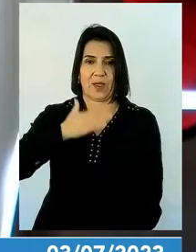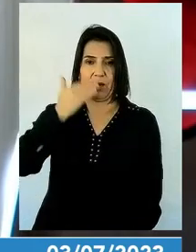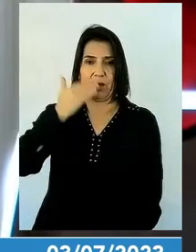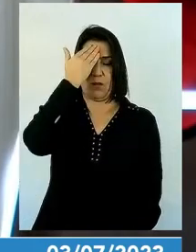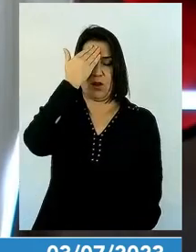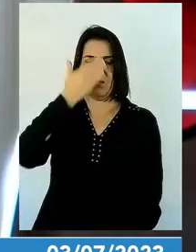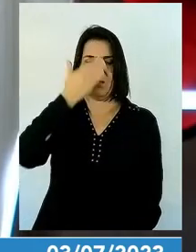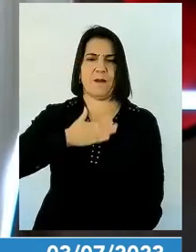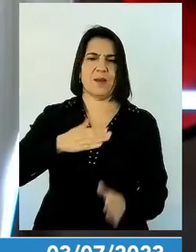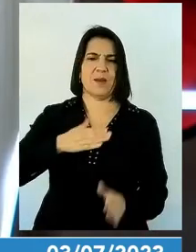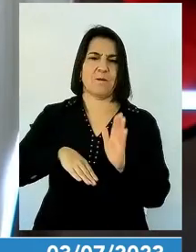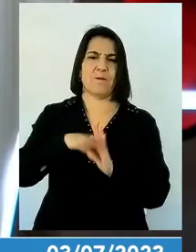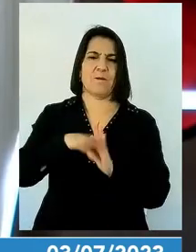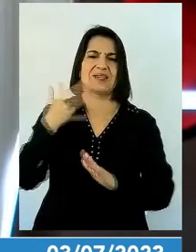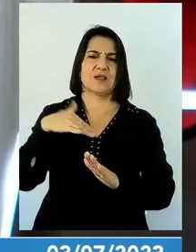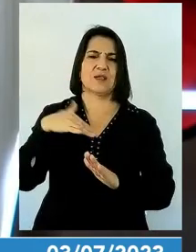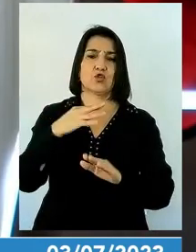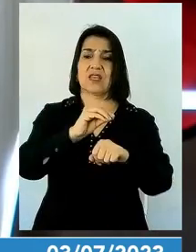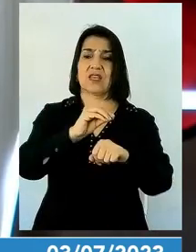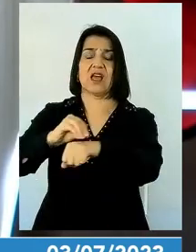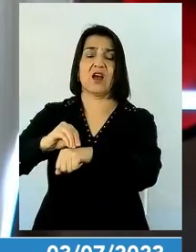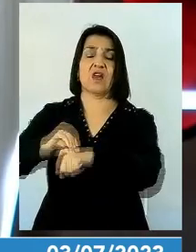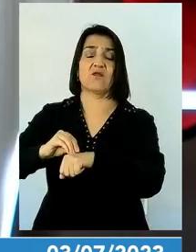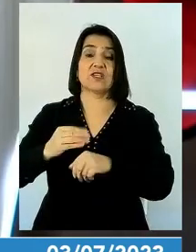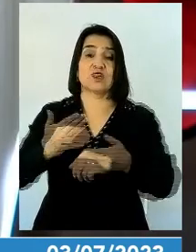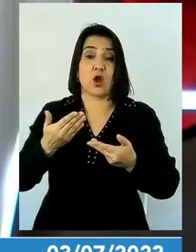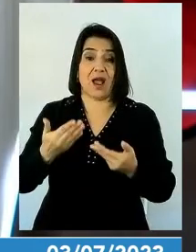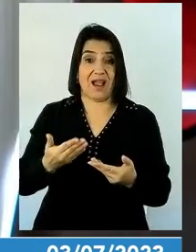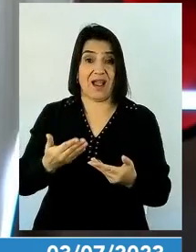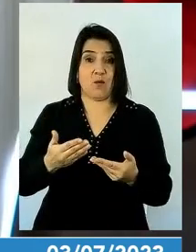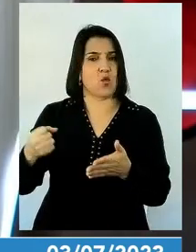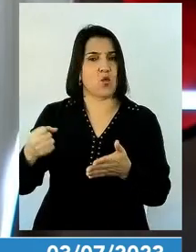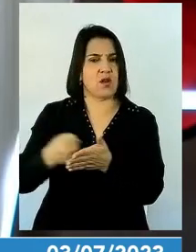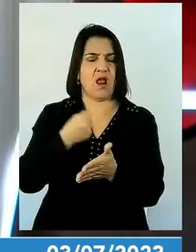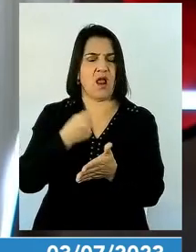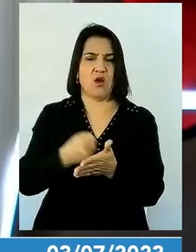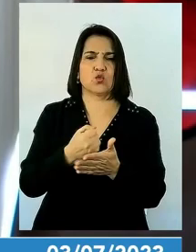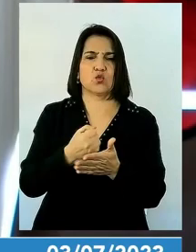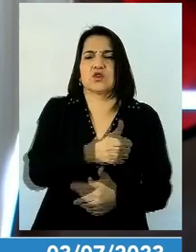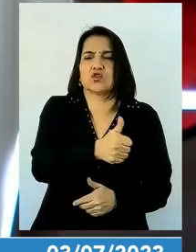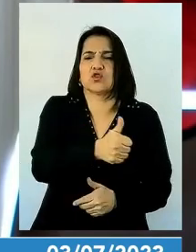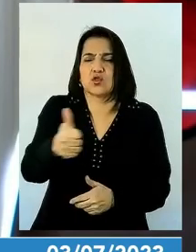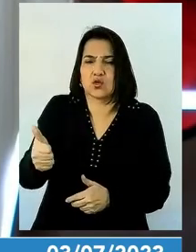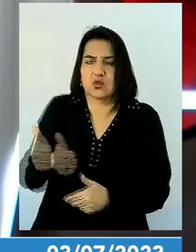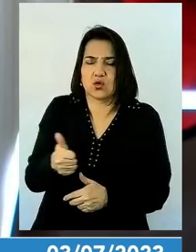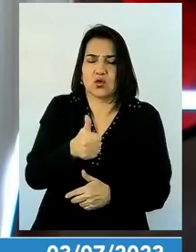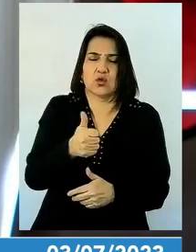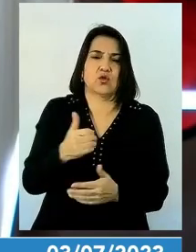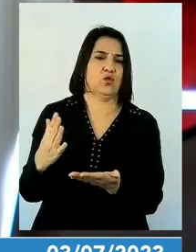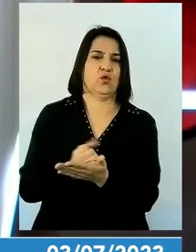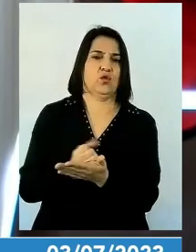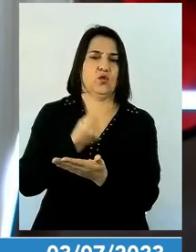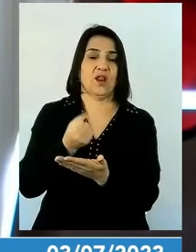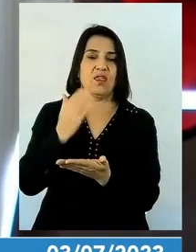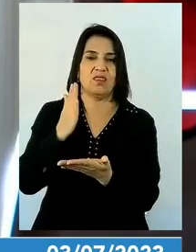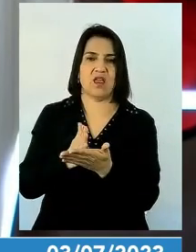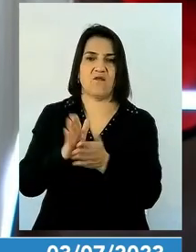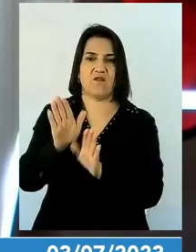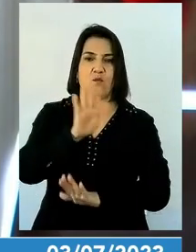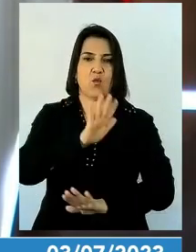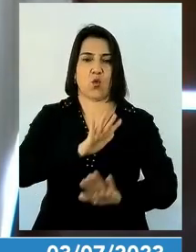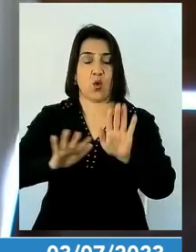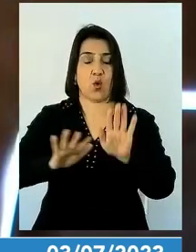mensaje. Hagamos de esta causa una causa común de todos. Tenemos que cuidar el abastecimiento de